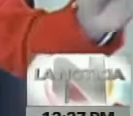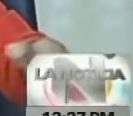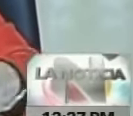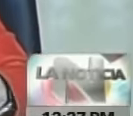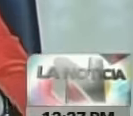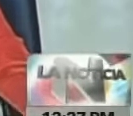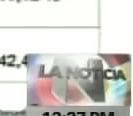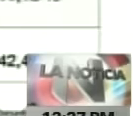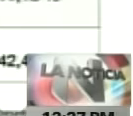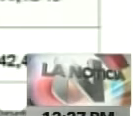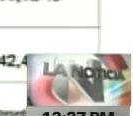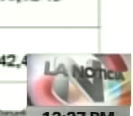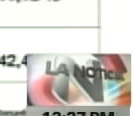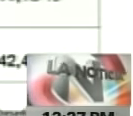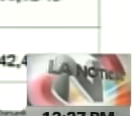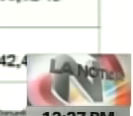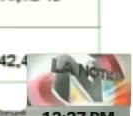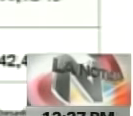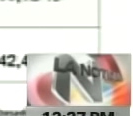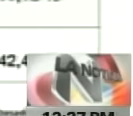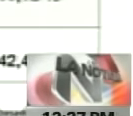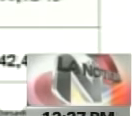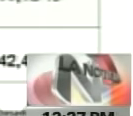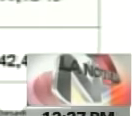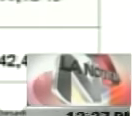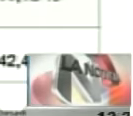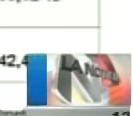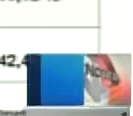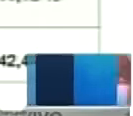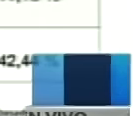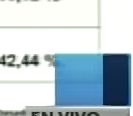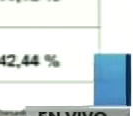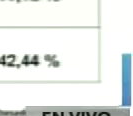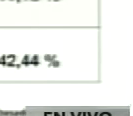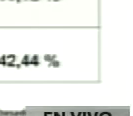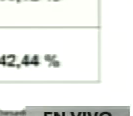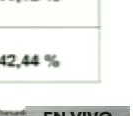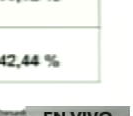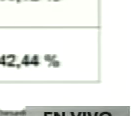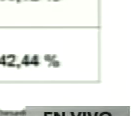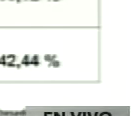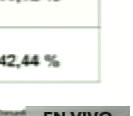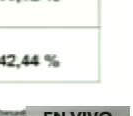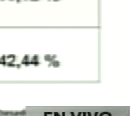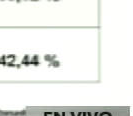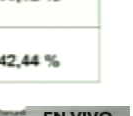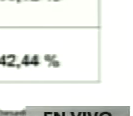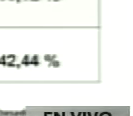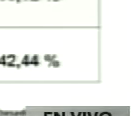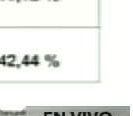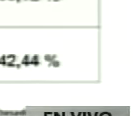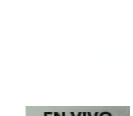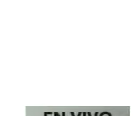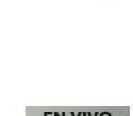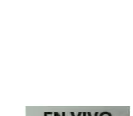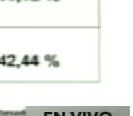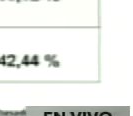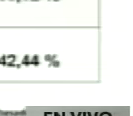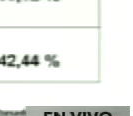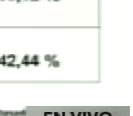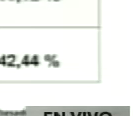Ahí la siguiente lámina, ahí muestra. En Argentina, falta por